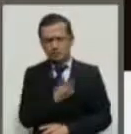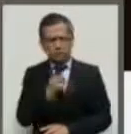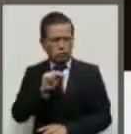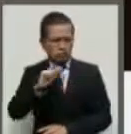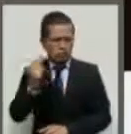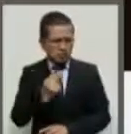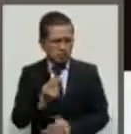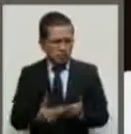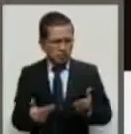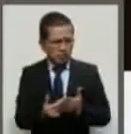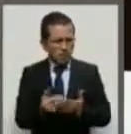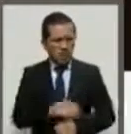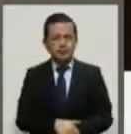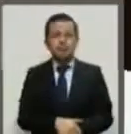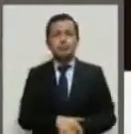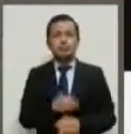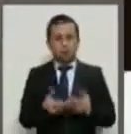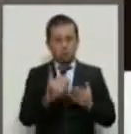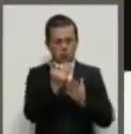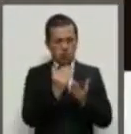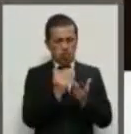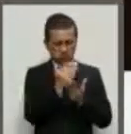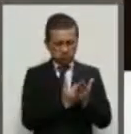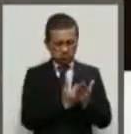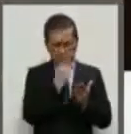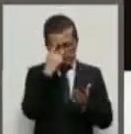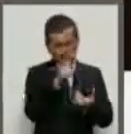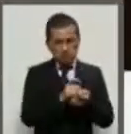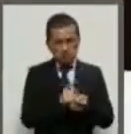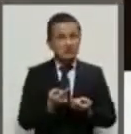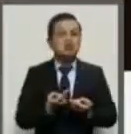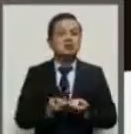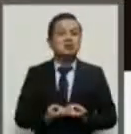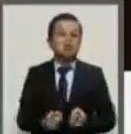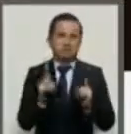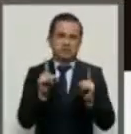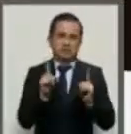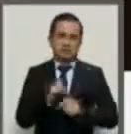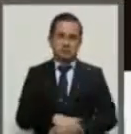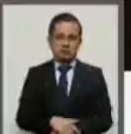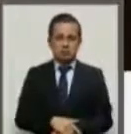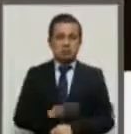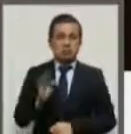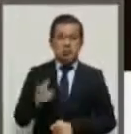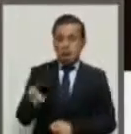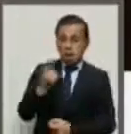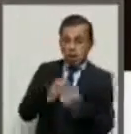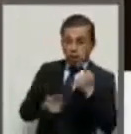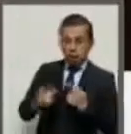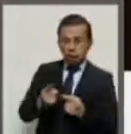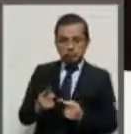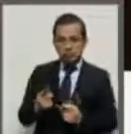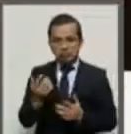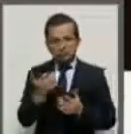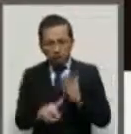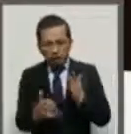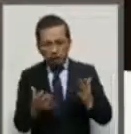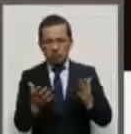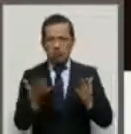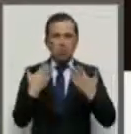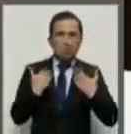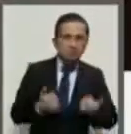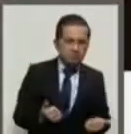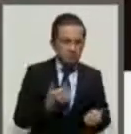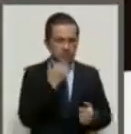diferente. A los que no entienden o pretenden no entender el cambio de la Cuarta Transformación,